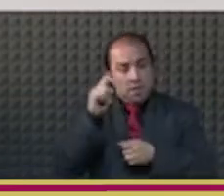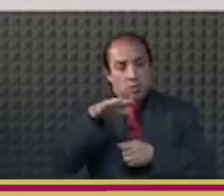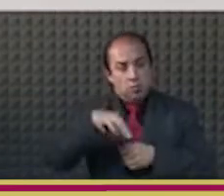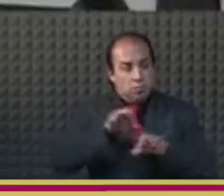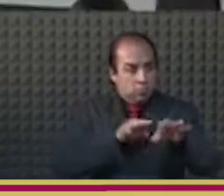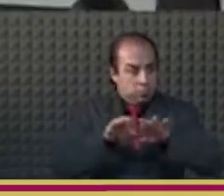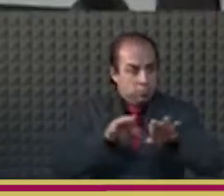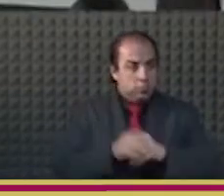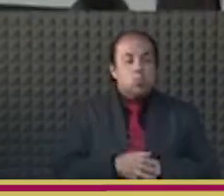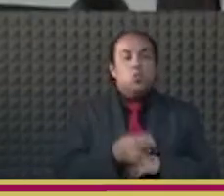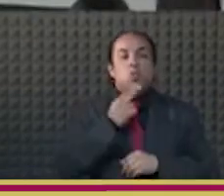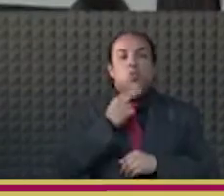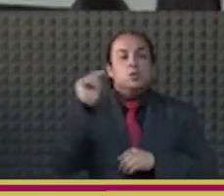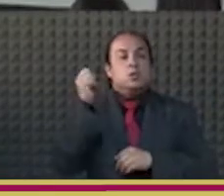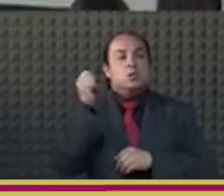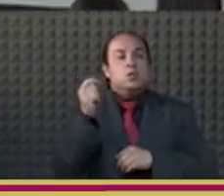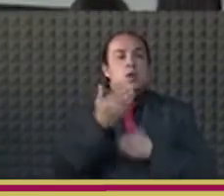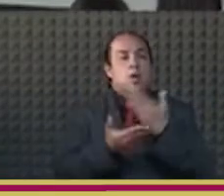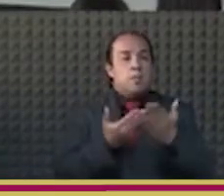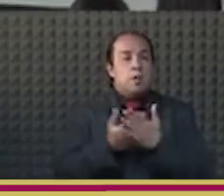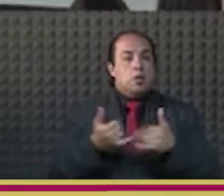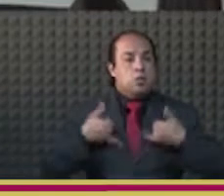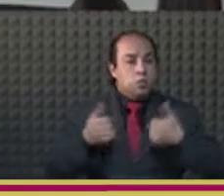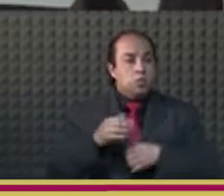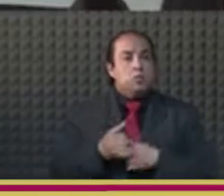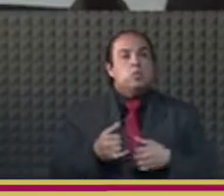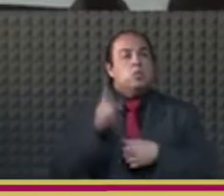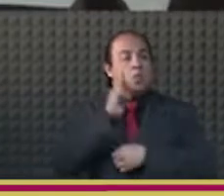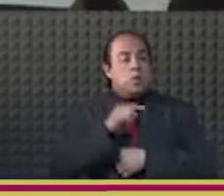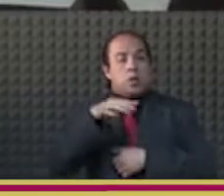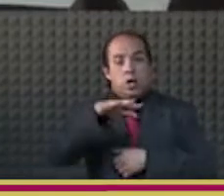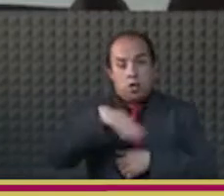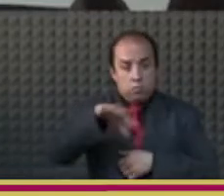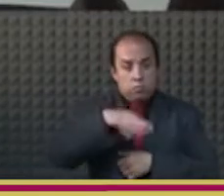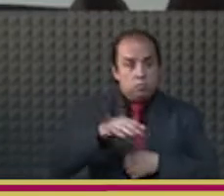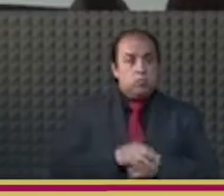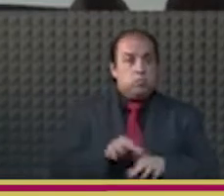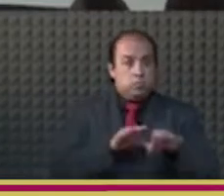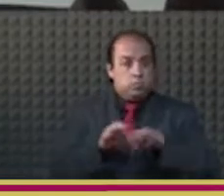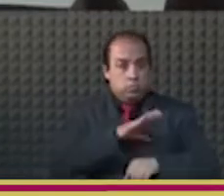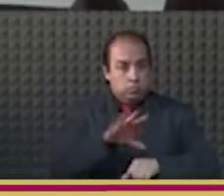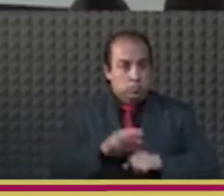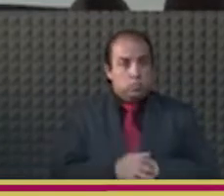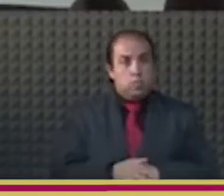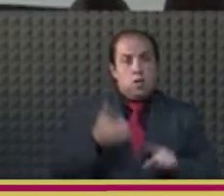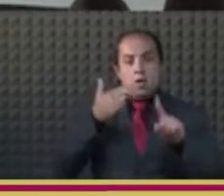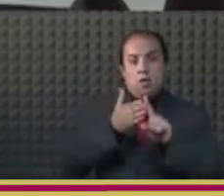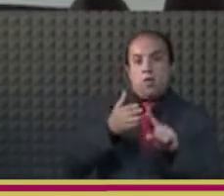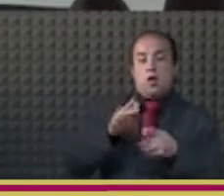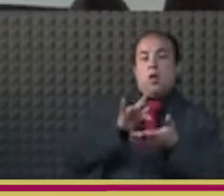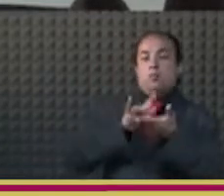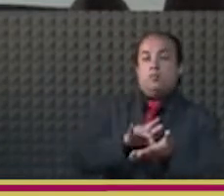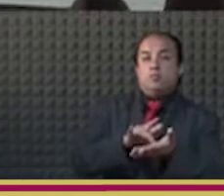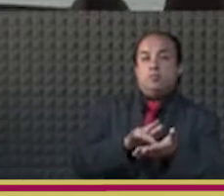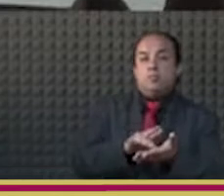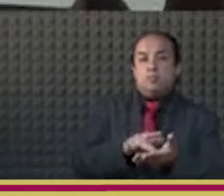medio de la tecnología y servir a los jóvenes, a las mujeres y a los buscadores de empleo en general para poder apoyarlos a